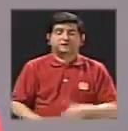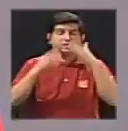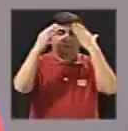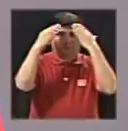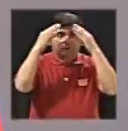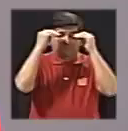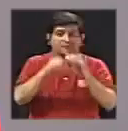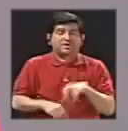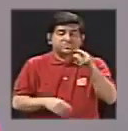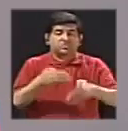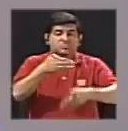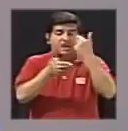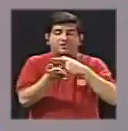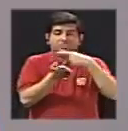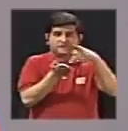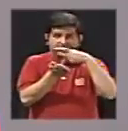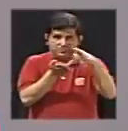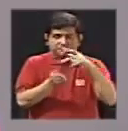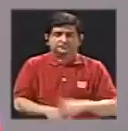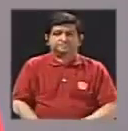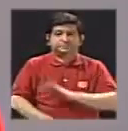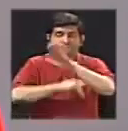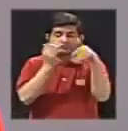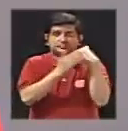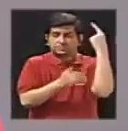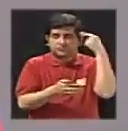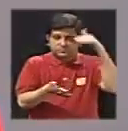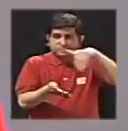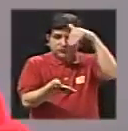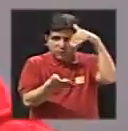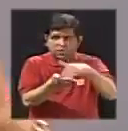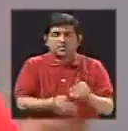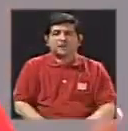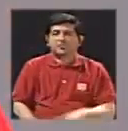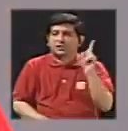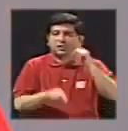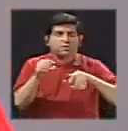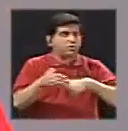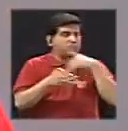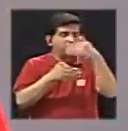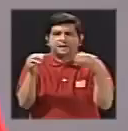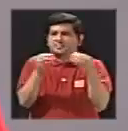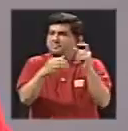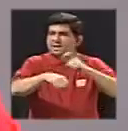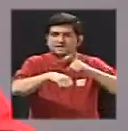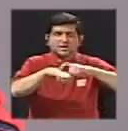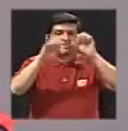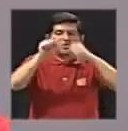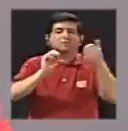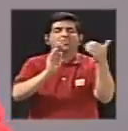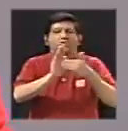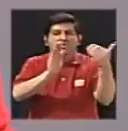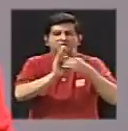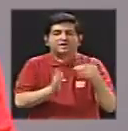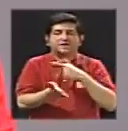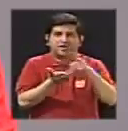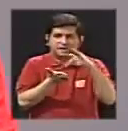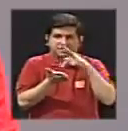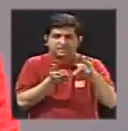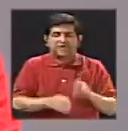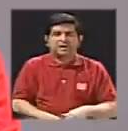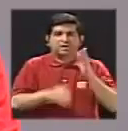informado que ese adelanto del pago es de todo el gobierno central, que no lo pueden adelantar más porque podría haberse afectado el salario